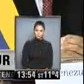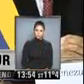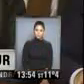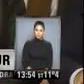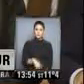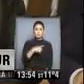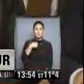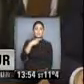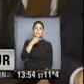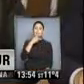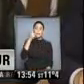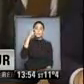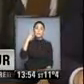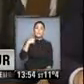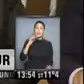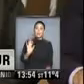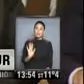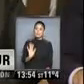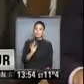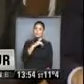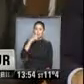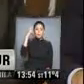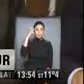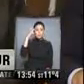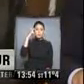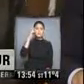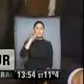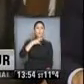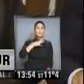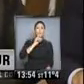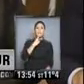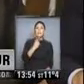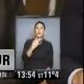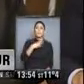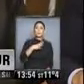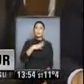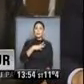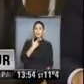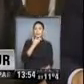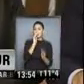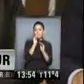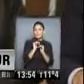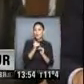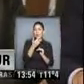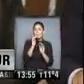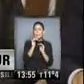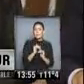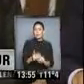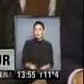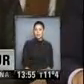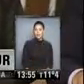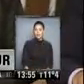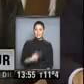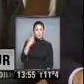que piensa en castellano, que piensa en portugués, que son la misma lengua,